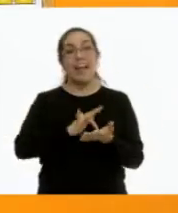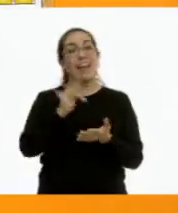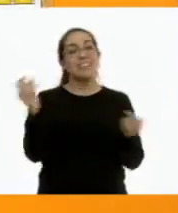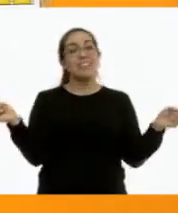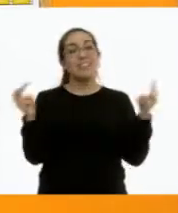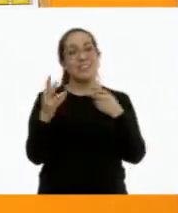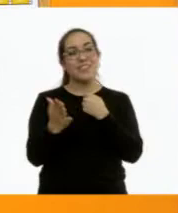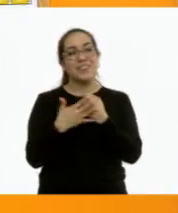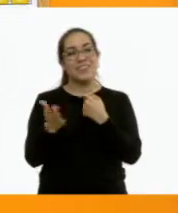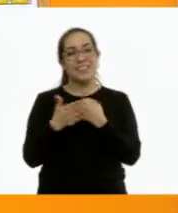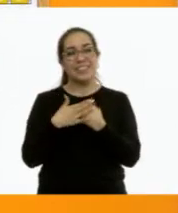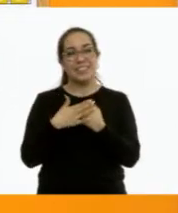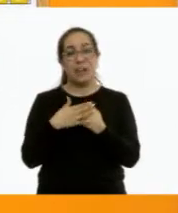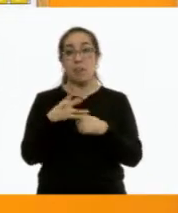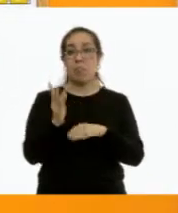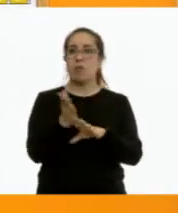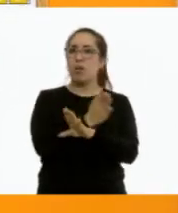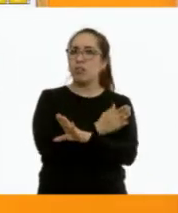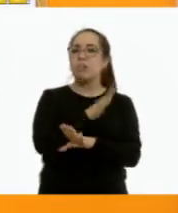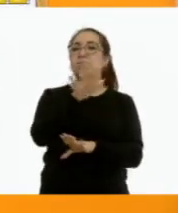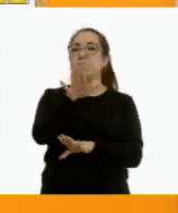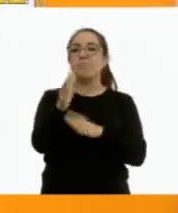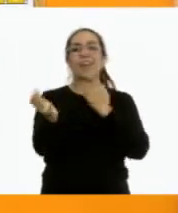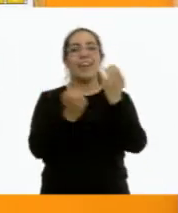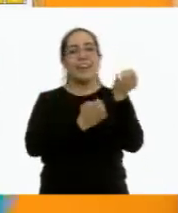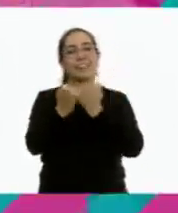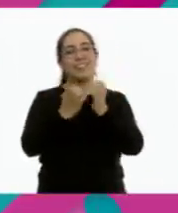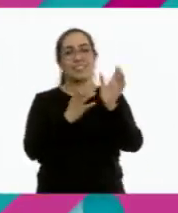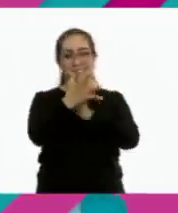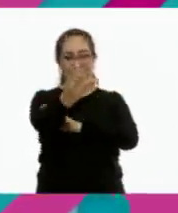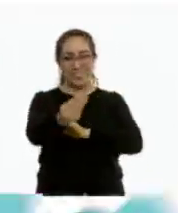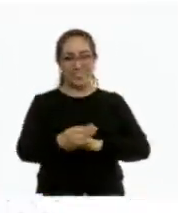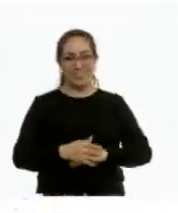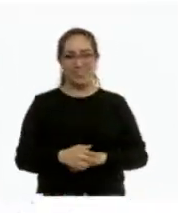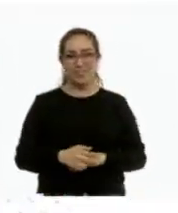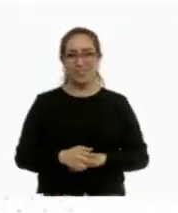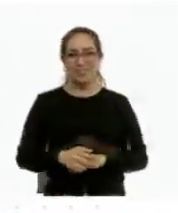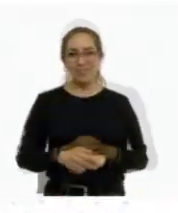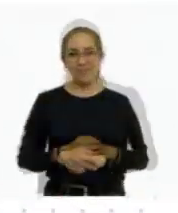vemos a la próxima. Pero antes, vamos a movernos un poco.